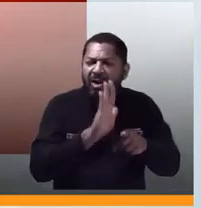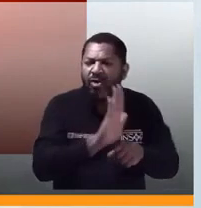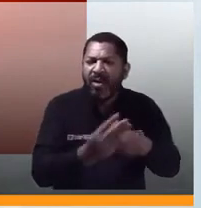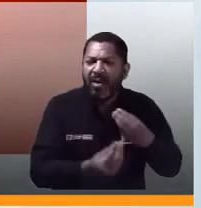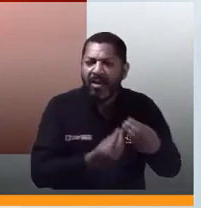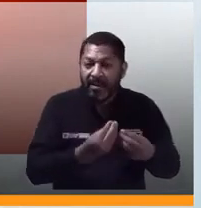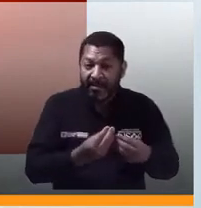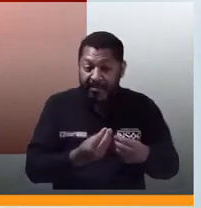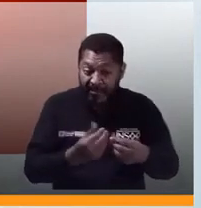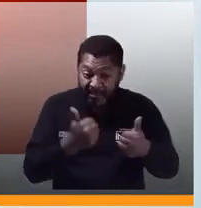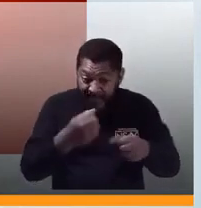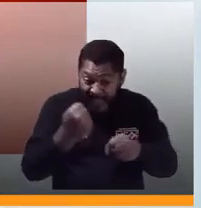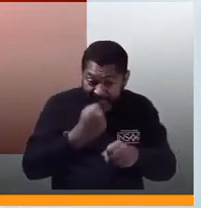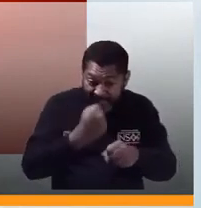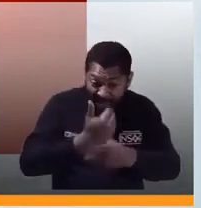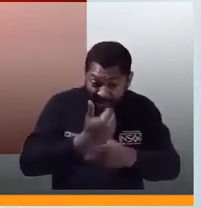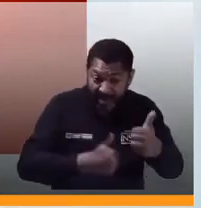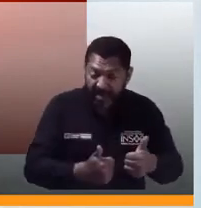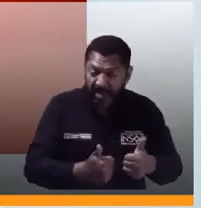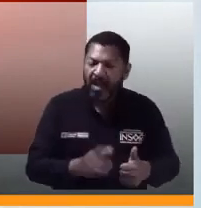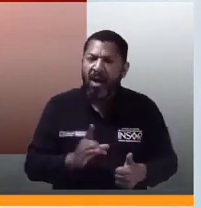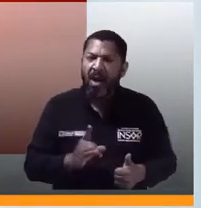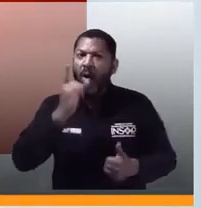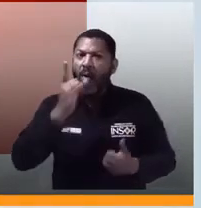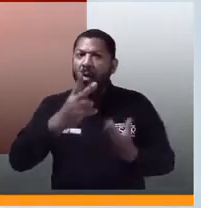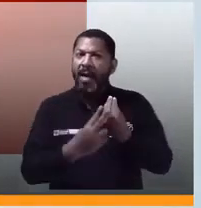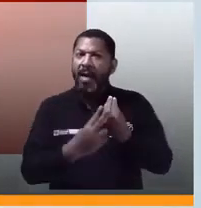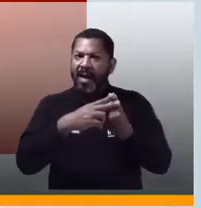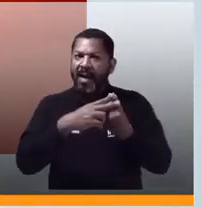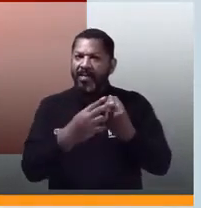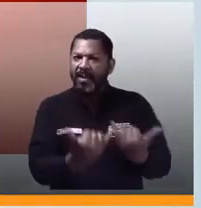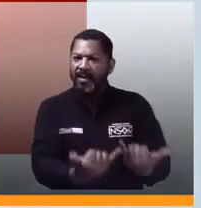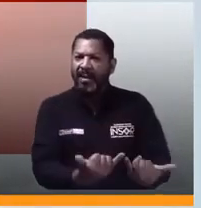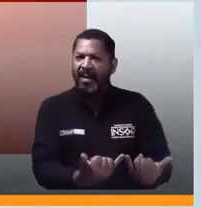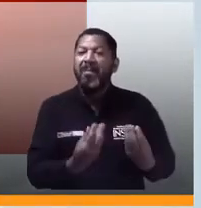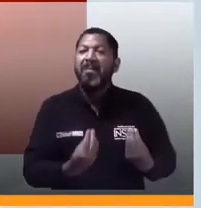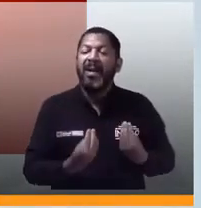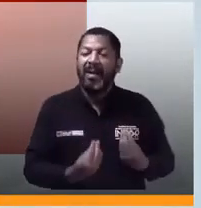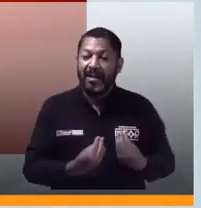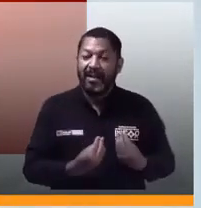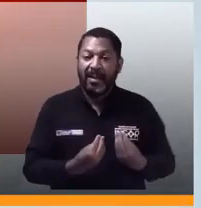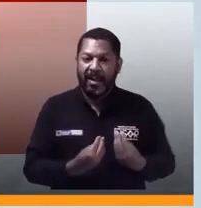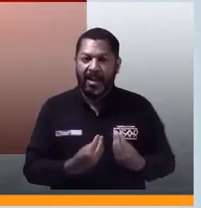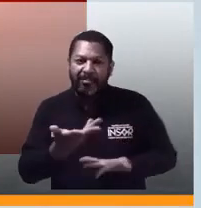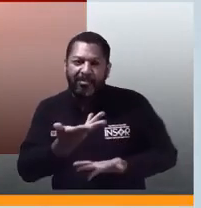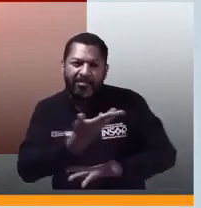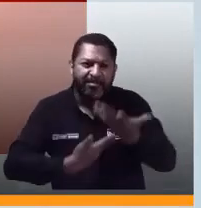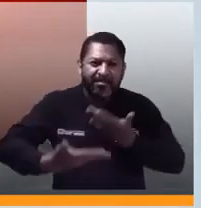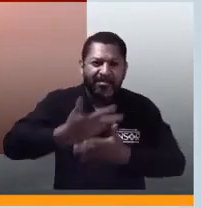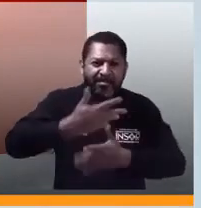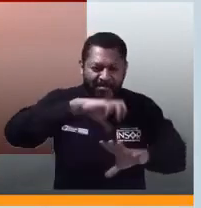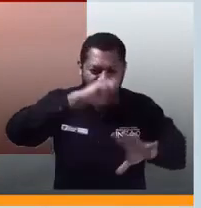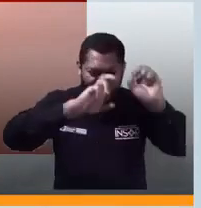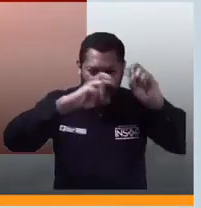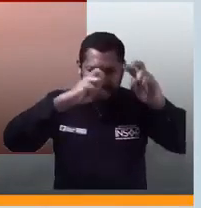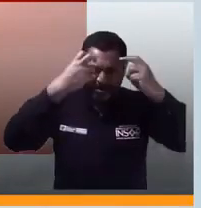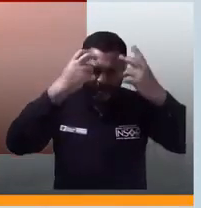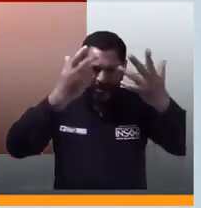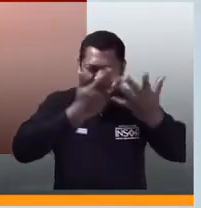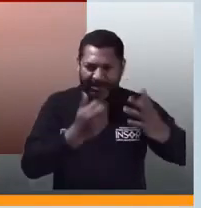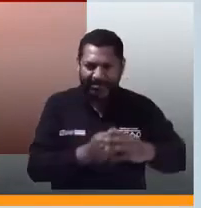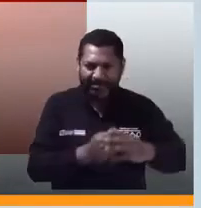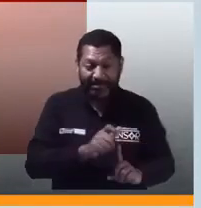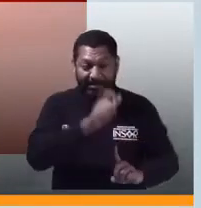esas buenas prácticas es cómo utilizar esas herramientas para compartir conocimiento. Acá le quiero dar la palabra a Elena, que nos